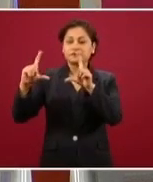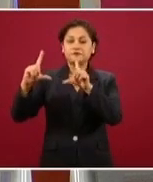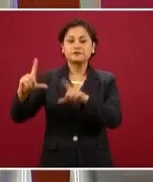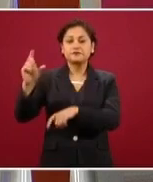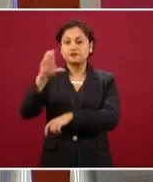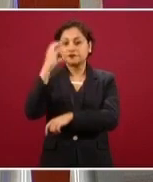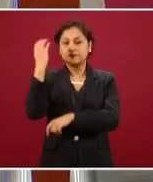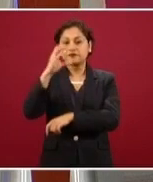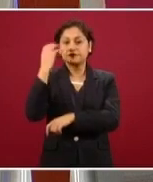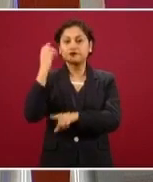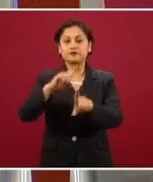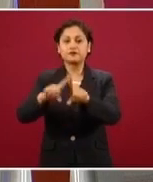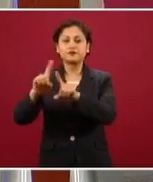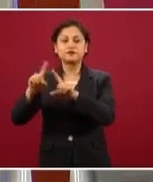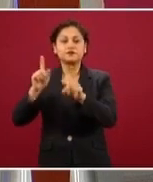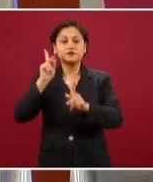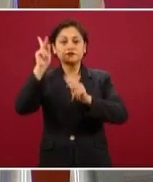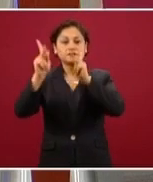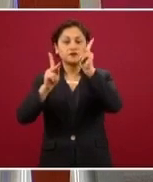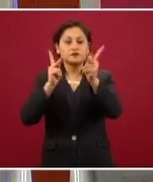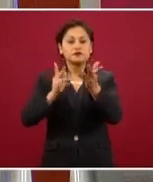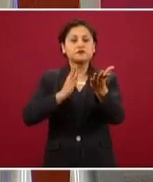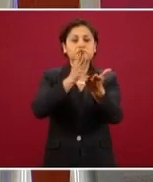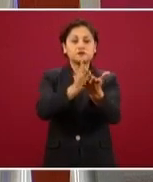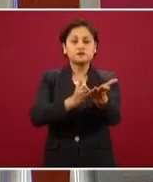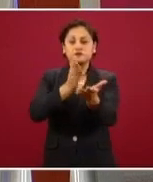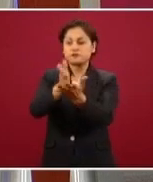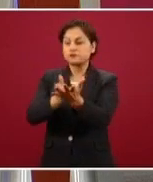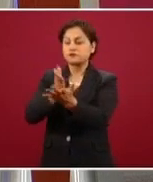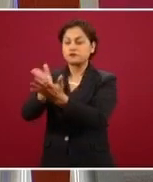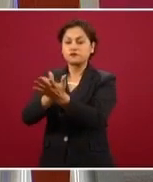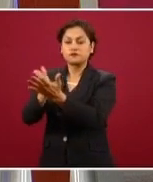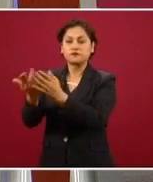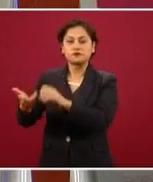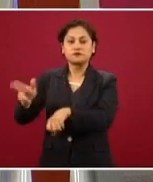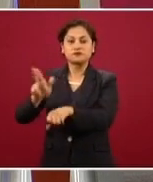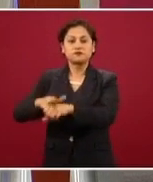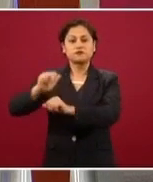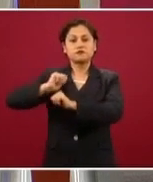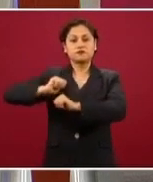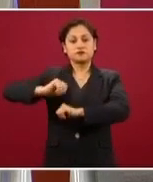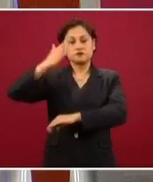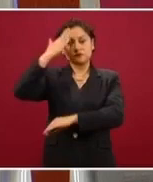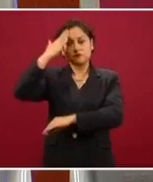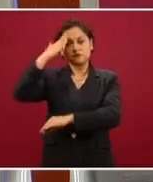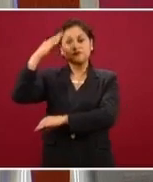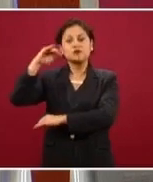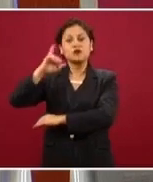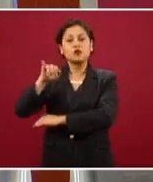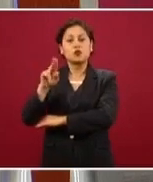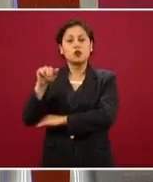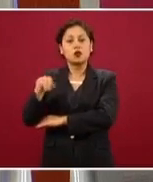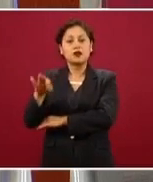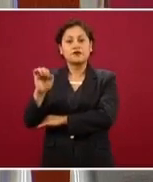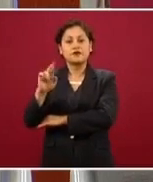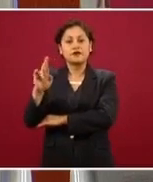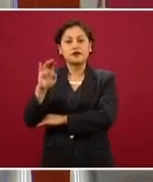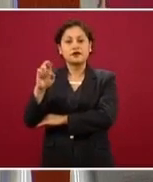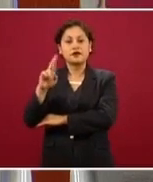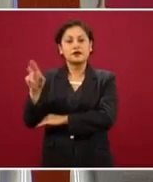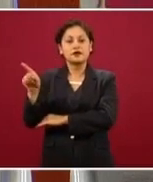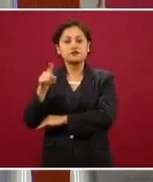grupo de trabajo del Instituto de Salud para el Bienestar, encabezado por el maestro Juan Ferrer, han estado haciendo a la infraestructura